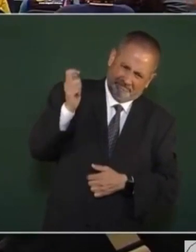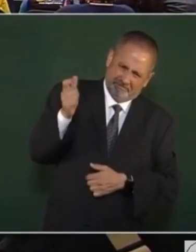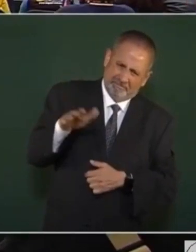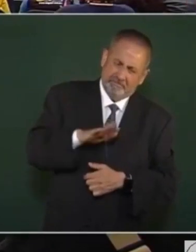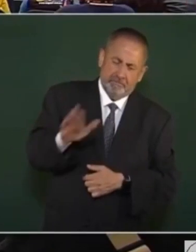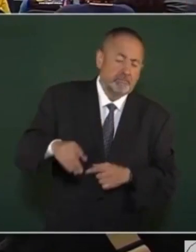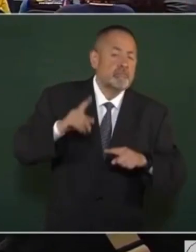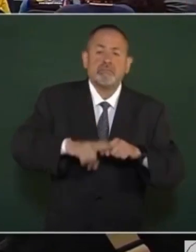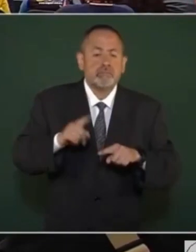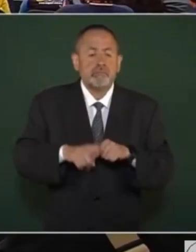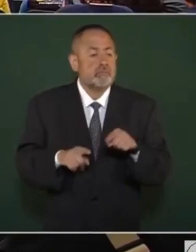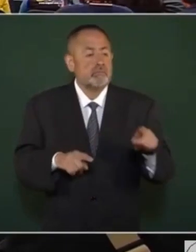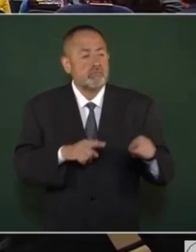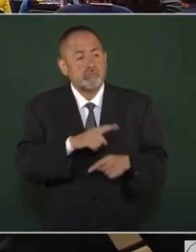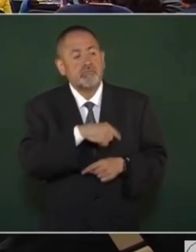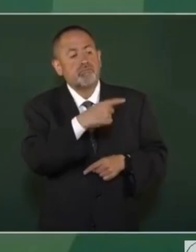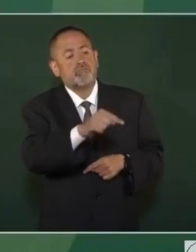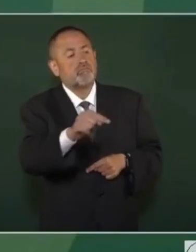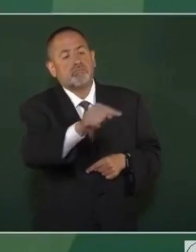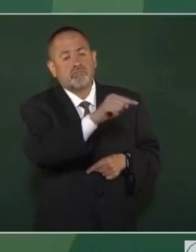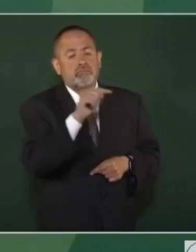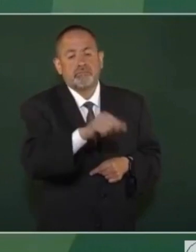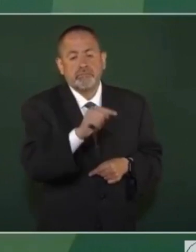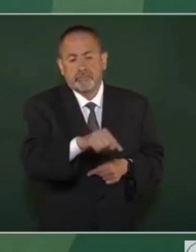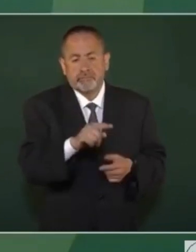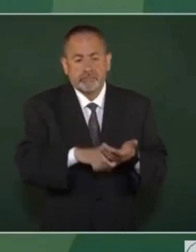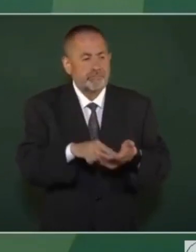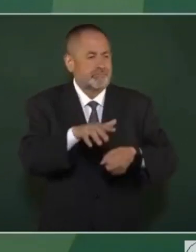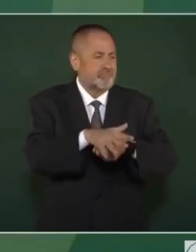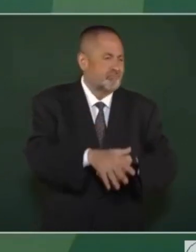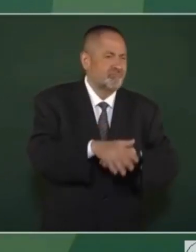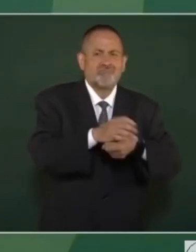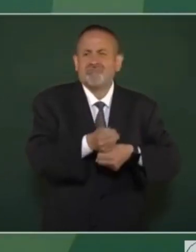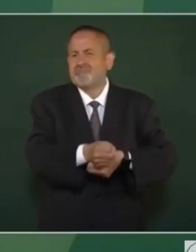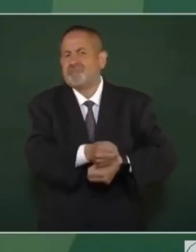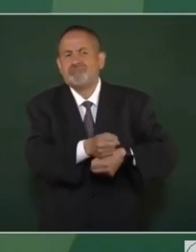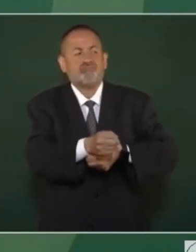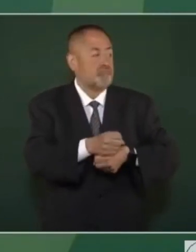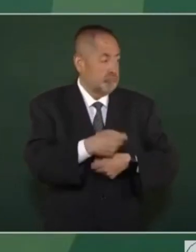estado en otras partes reprimiendo movimientos